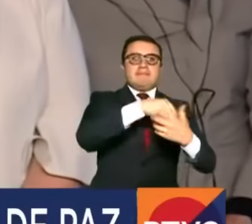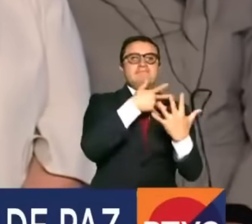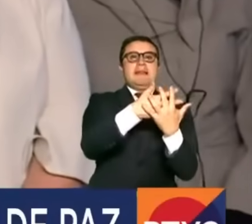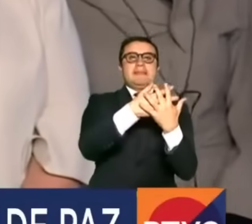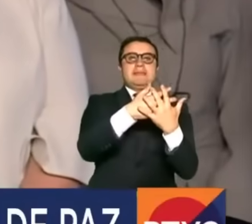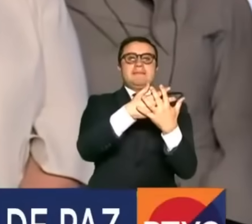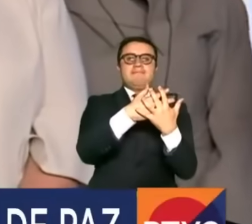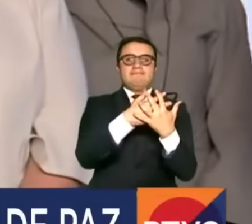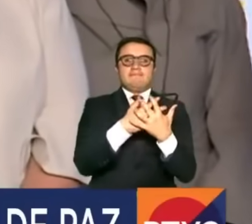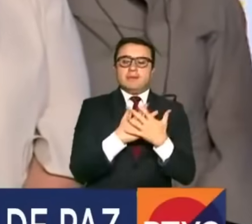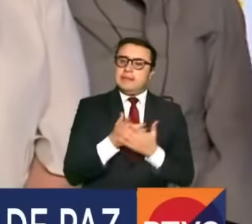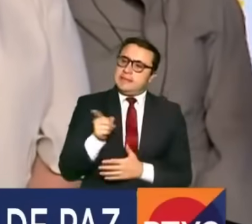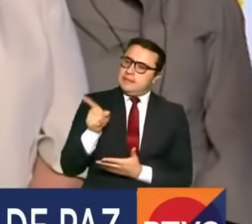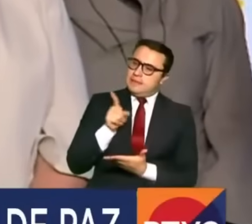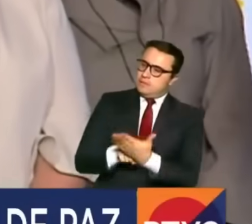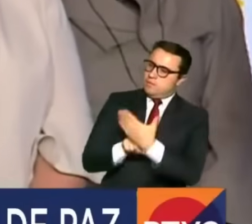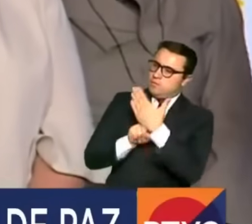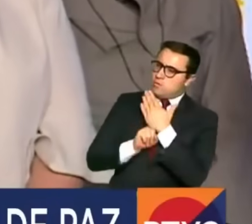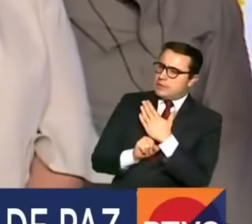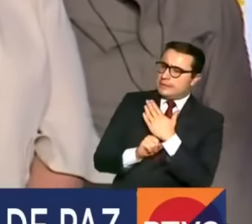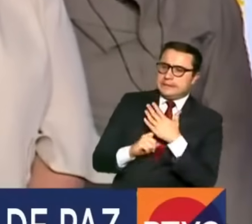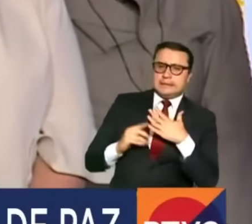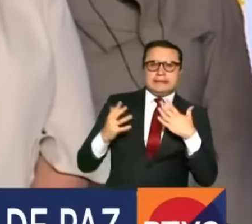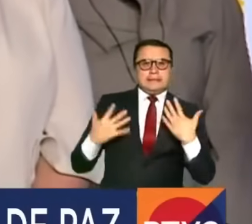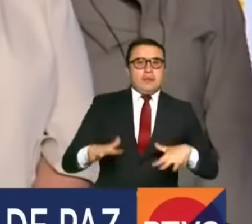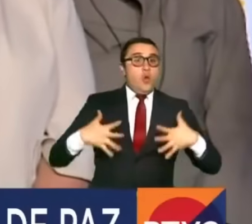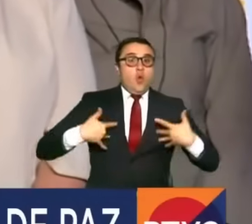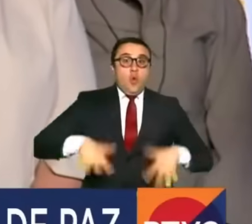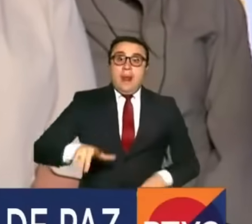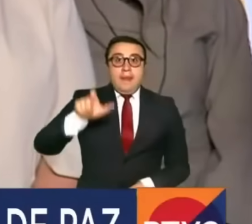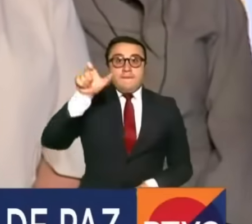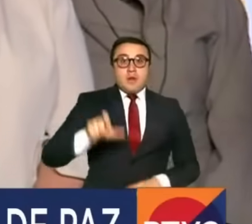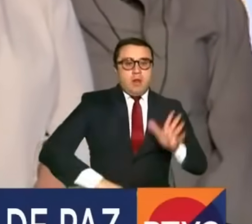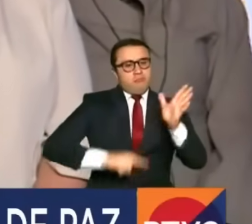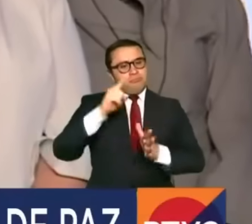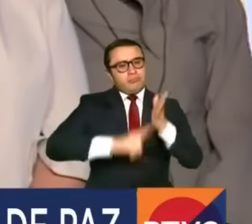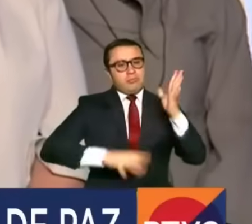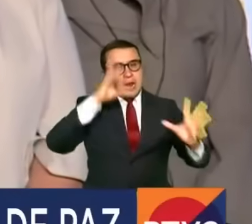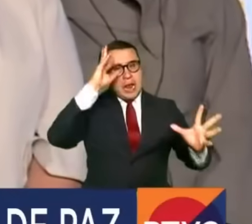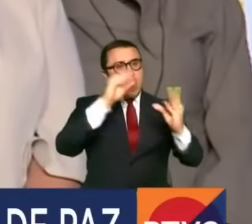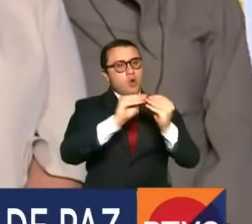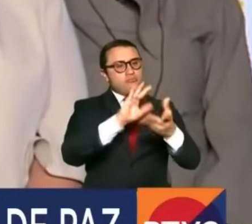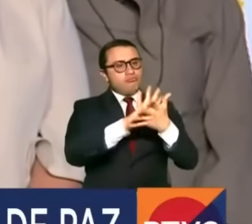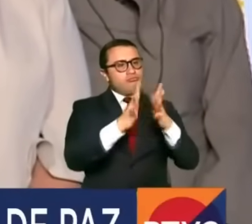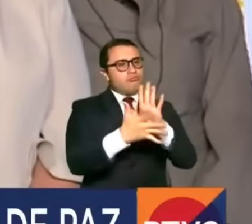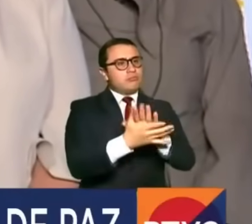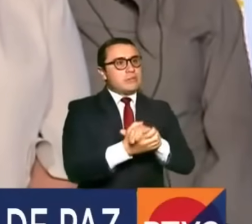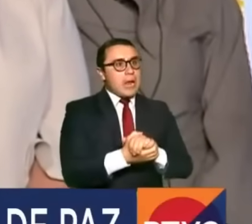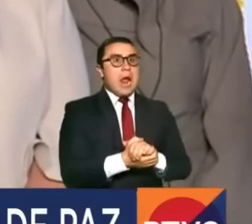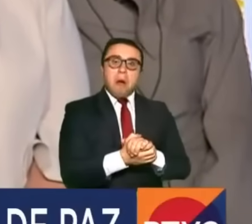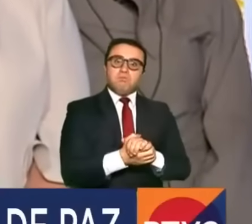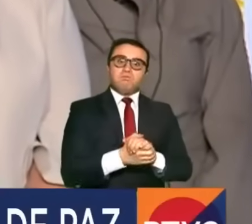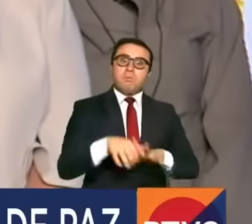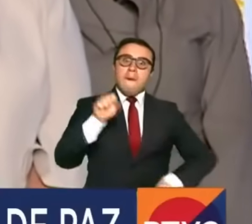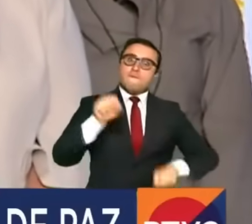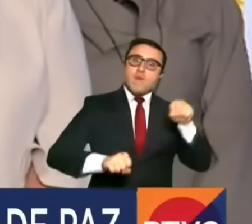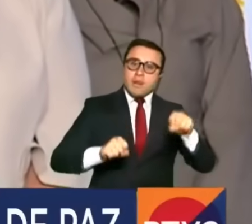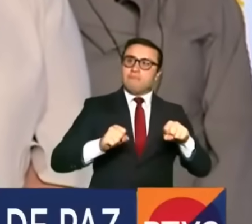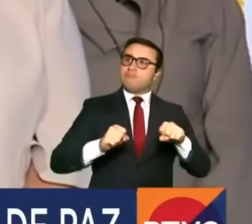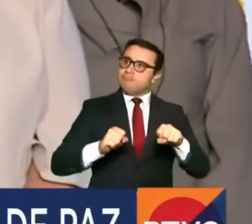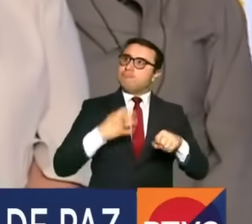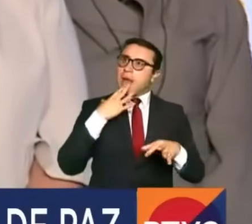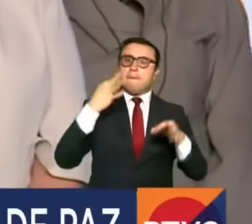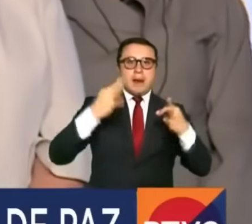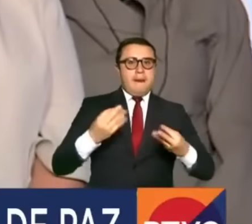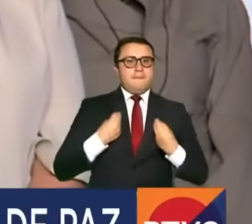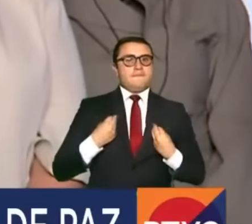Esta realidad hace que cualquier firmante de paz tenga ante sí no la posibilidad de una prosperidad